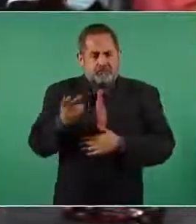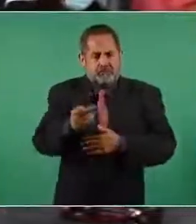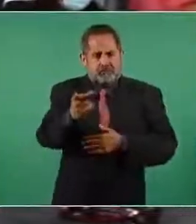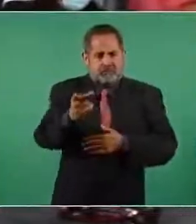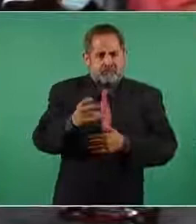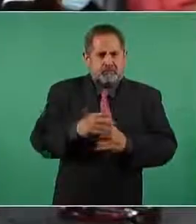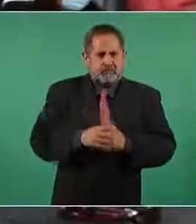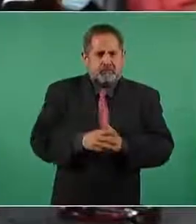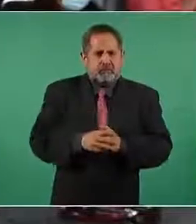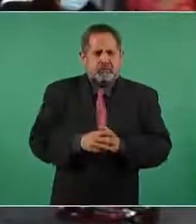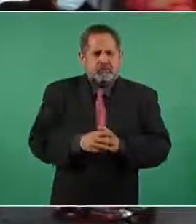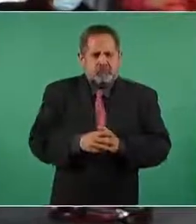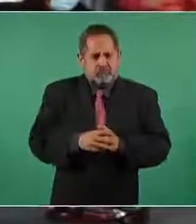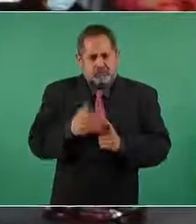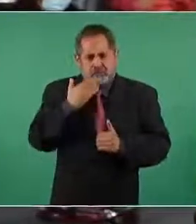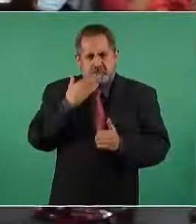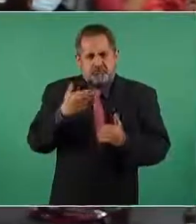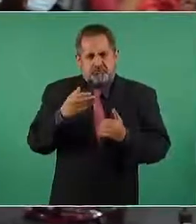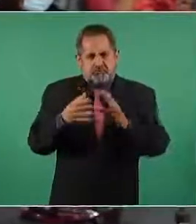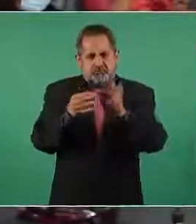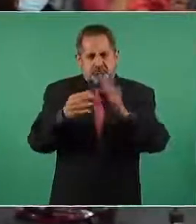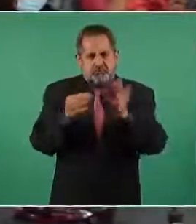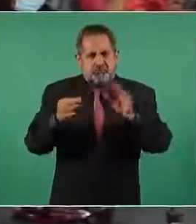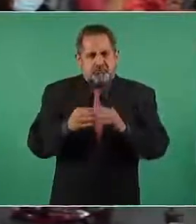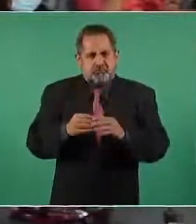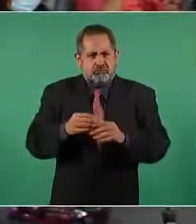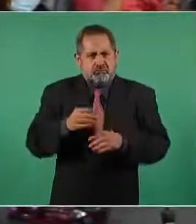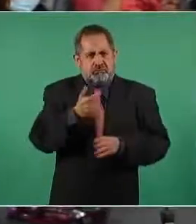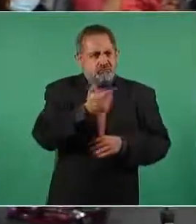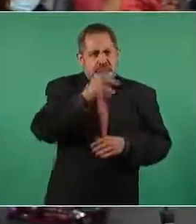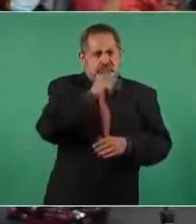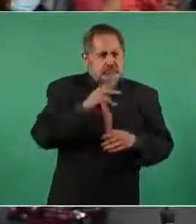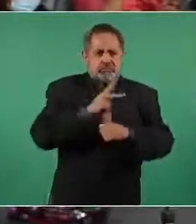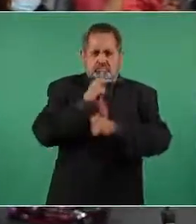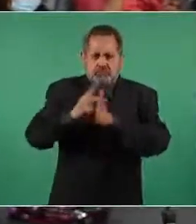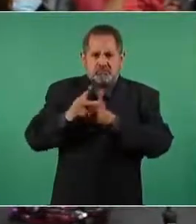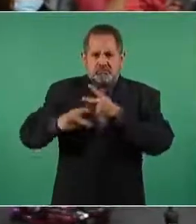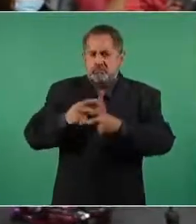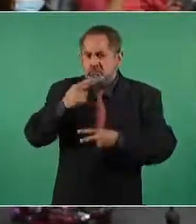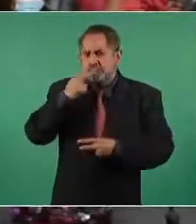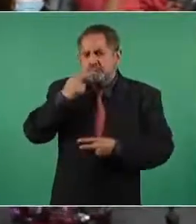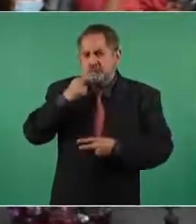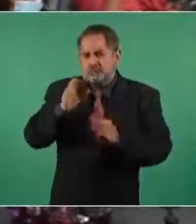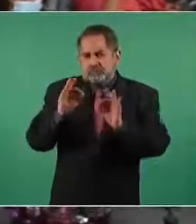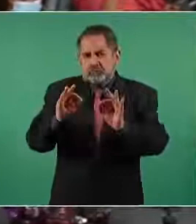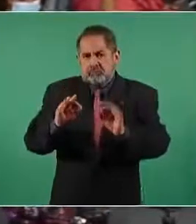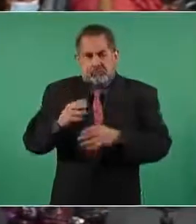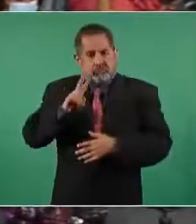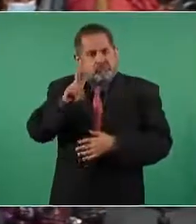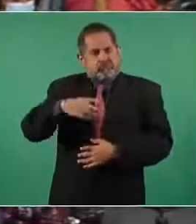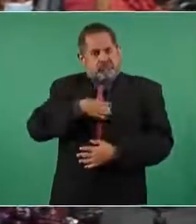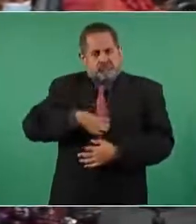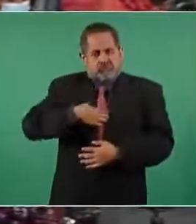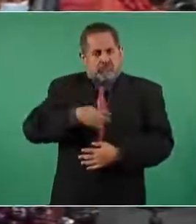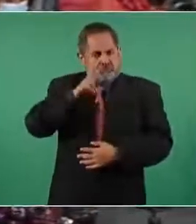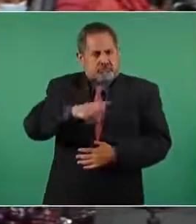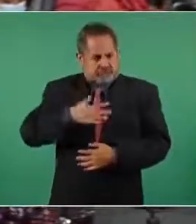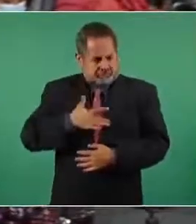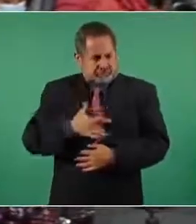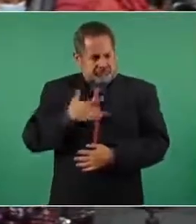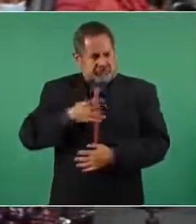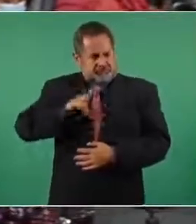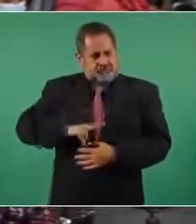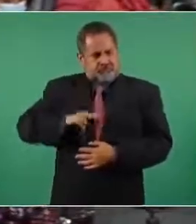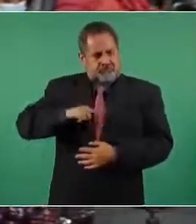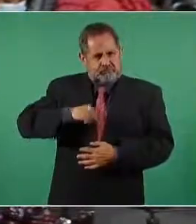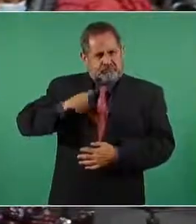cosa, me parece bien que aquí no suba el precio de la luz y que el país vaya cada vez mejor. De verdad que me congratulo, porque yo me siento mexicano y en la medida en